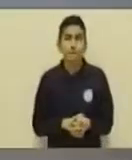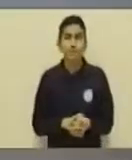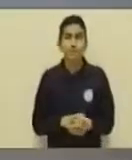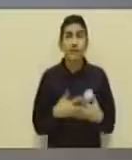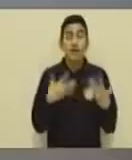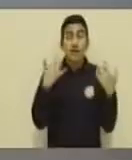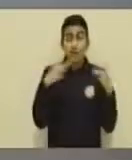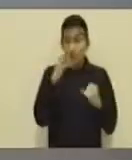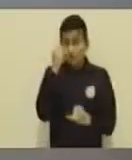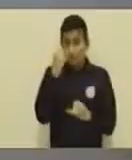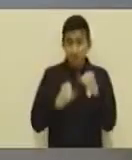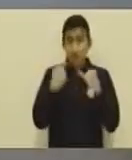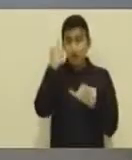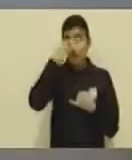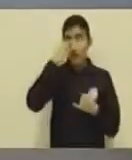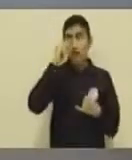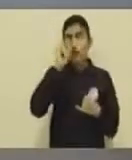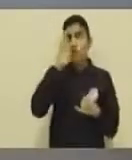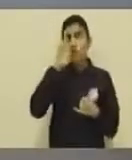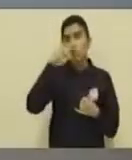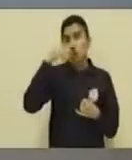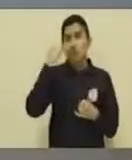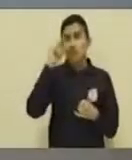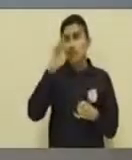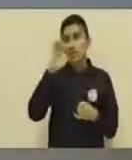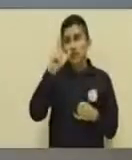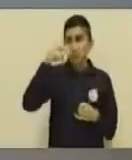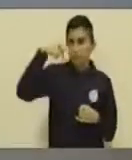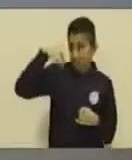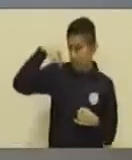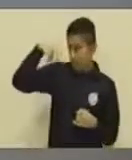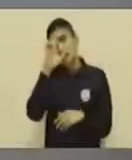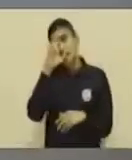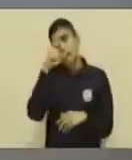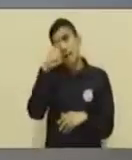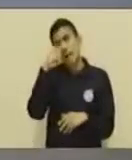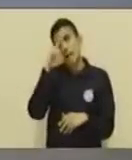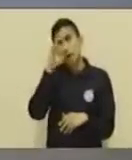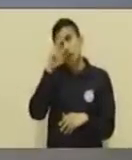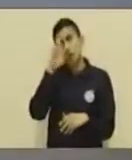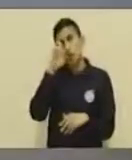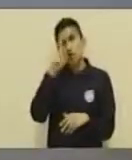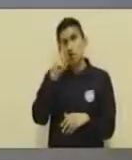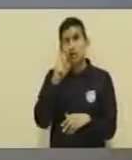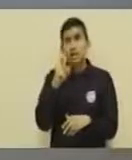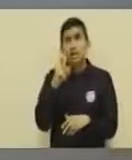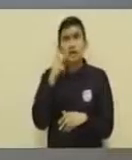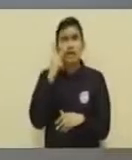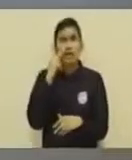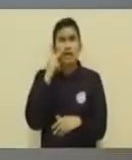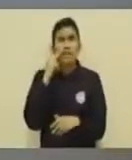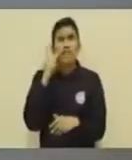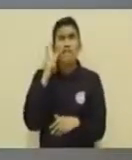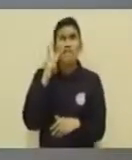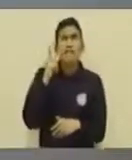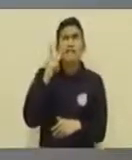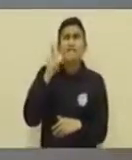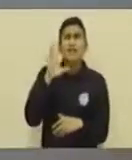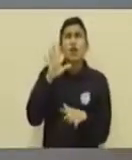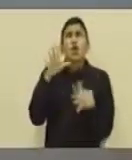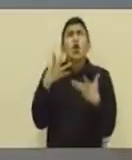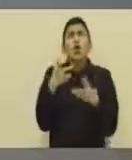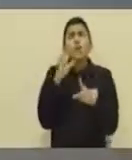subnivel S, y para el subnivel P otros 2 electrones, y con esto pues ver que acá se